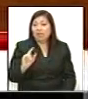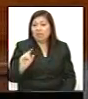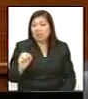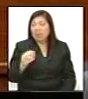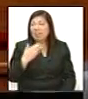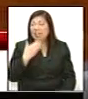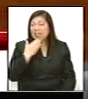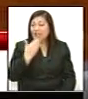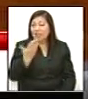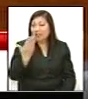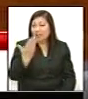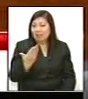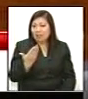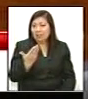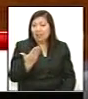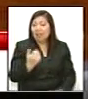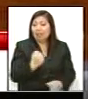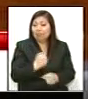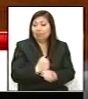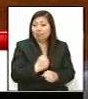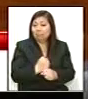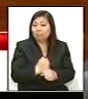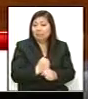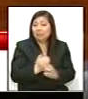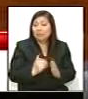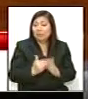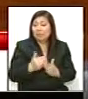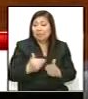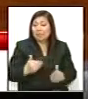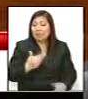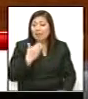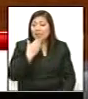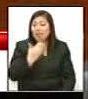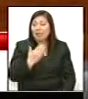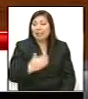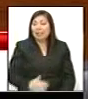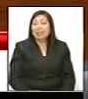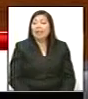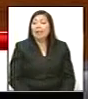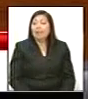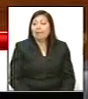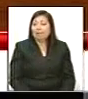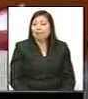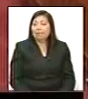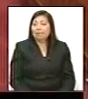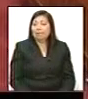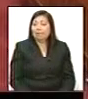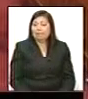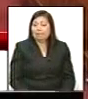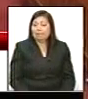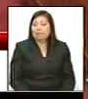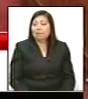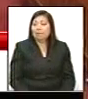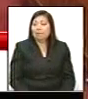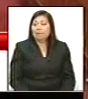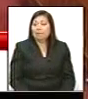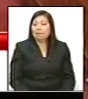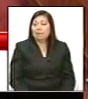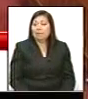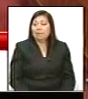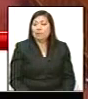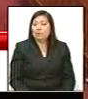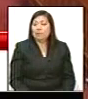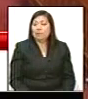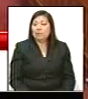que concibieron estas obras en sus periodos. Muchas gracias, presidente. Gracias, congresista. Tiene la palabra el congresista Wilber